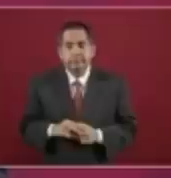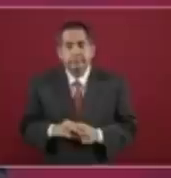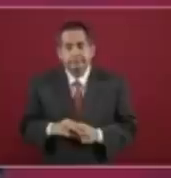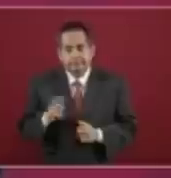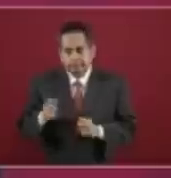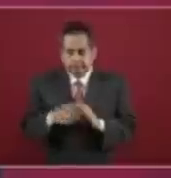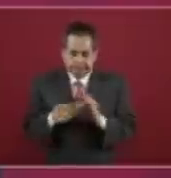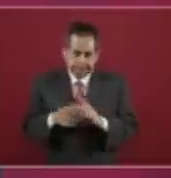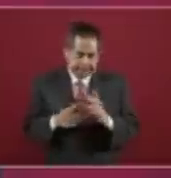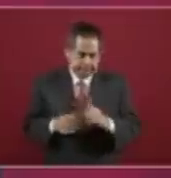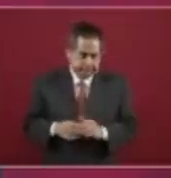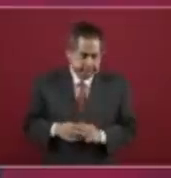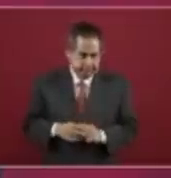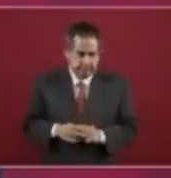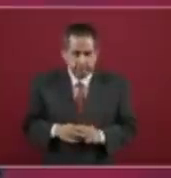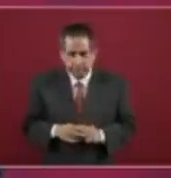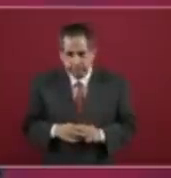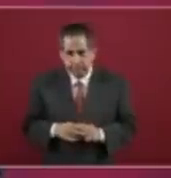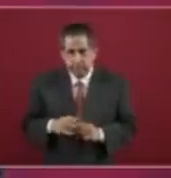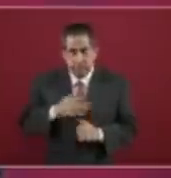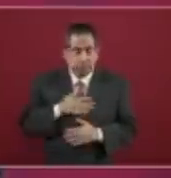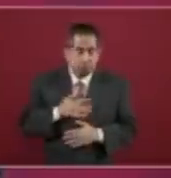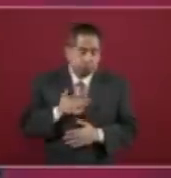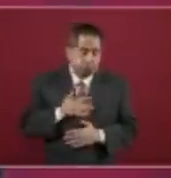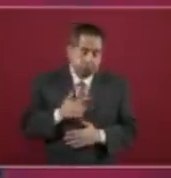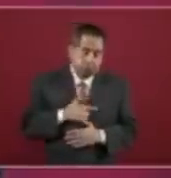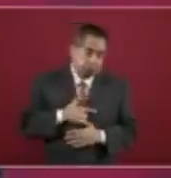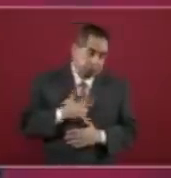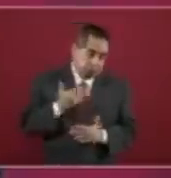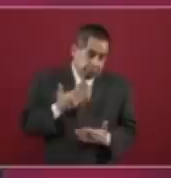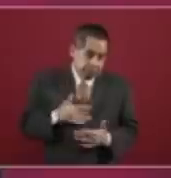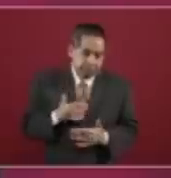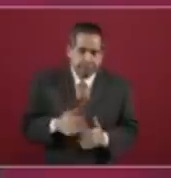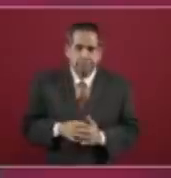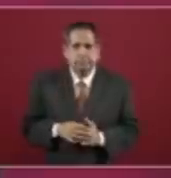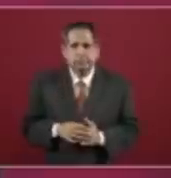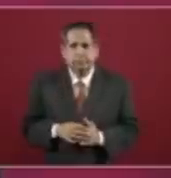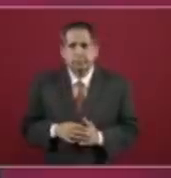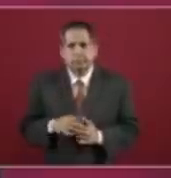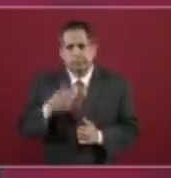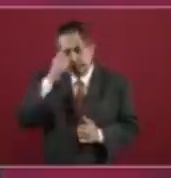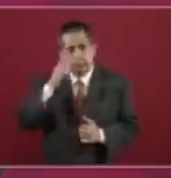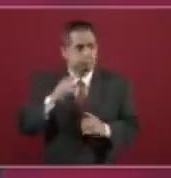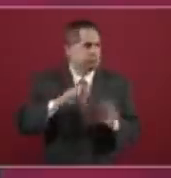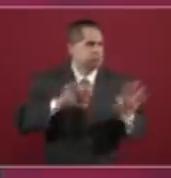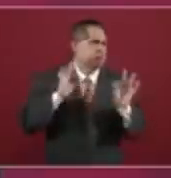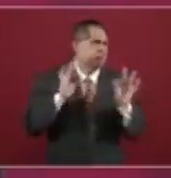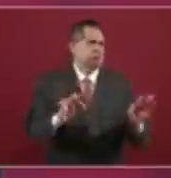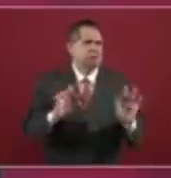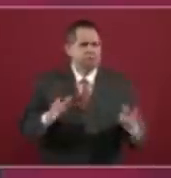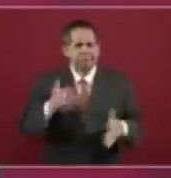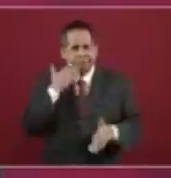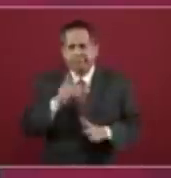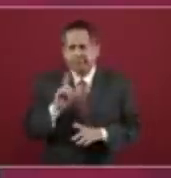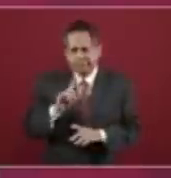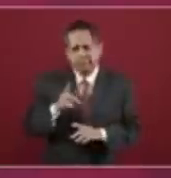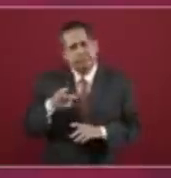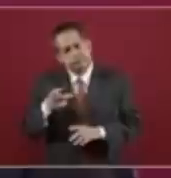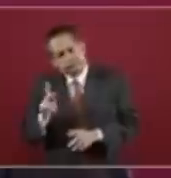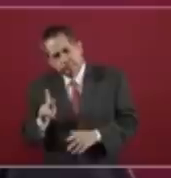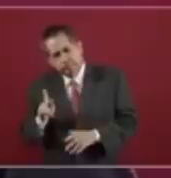esto me da gusto, no es para cantar victoria, pero ayer de